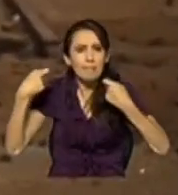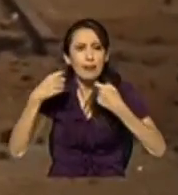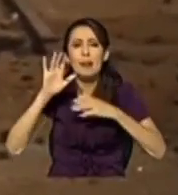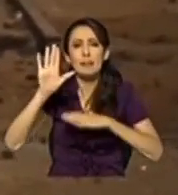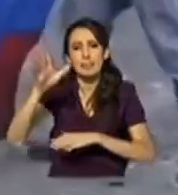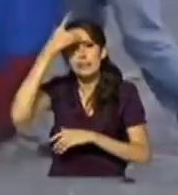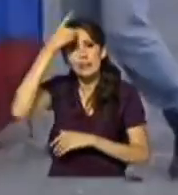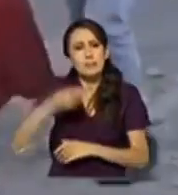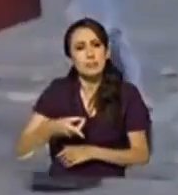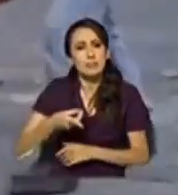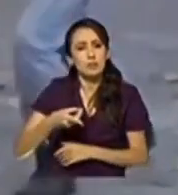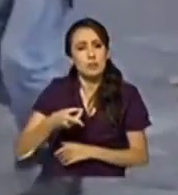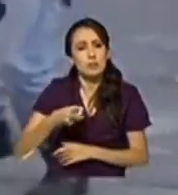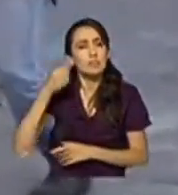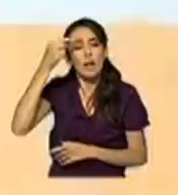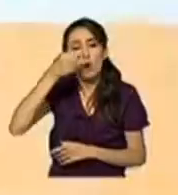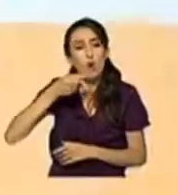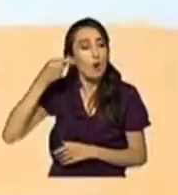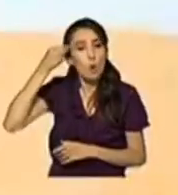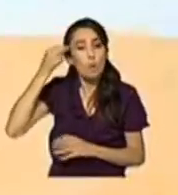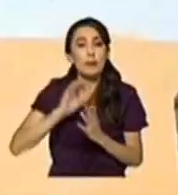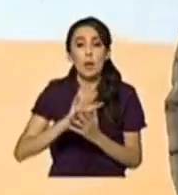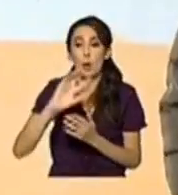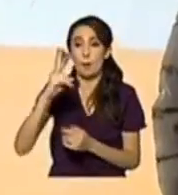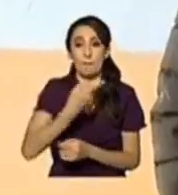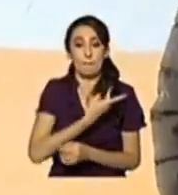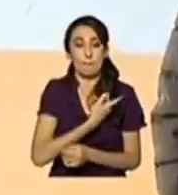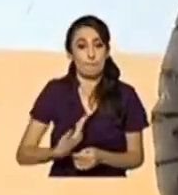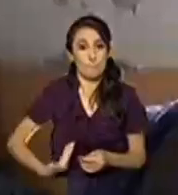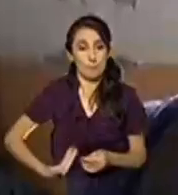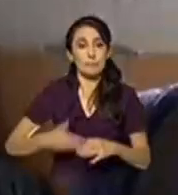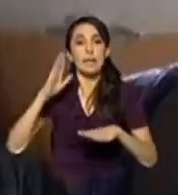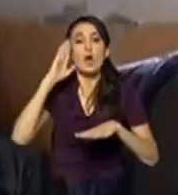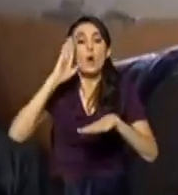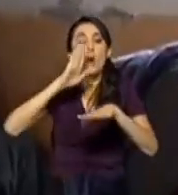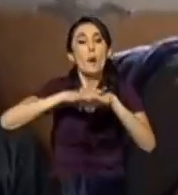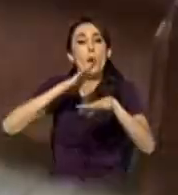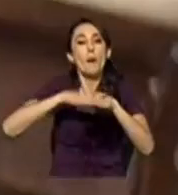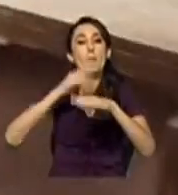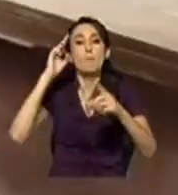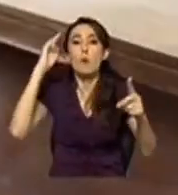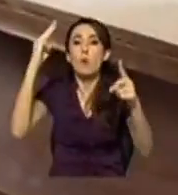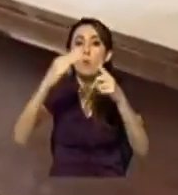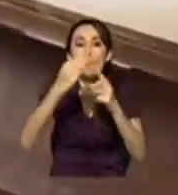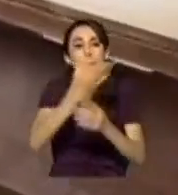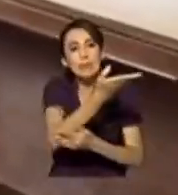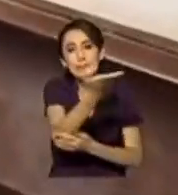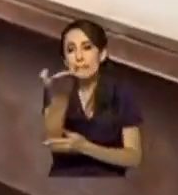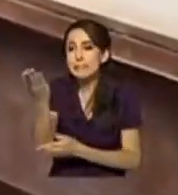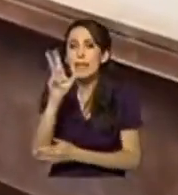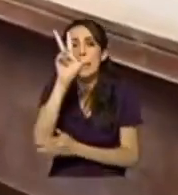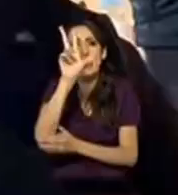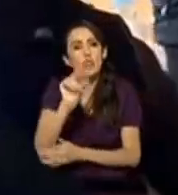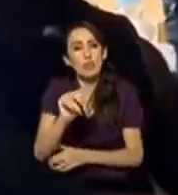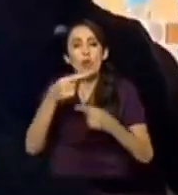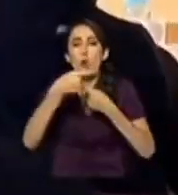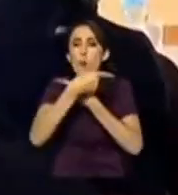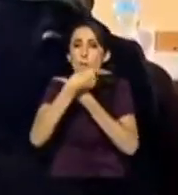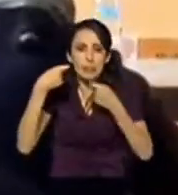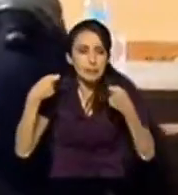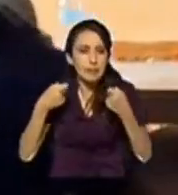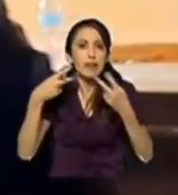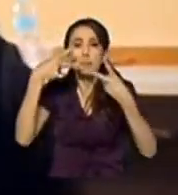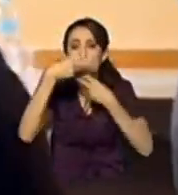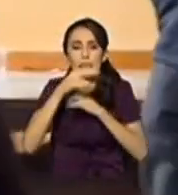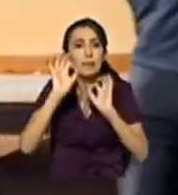el gobierno nacional. Ante esto, el vicepresidente hace un llamado a los ciudadanos para no dejarse engañar por gente que quiere